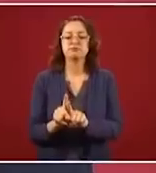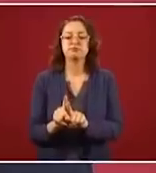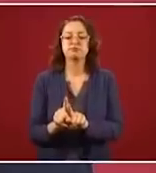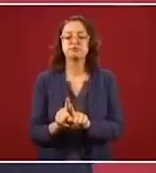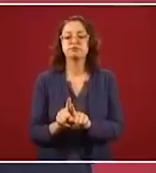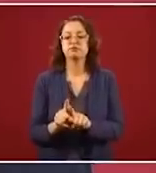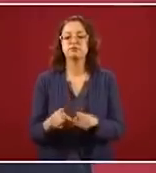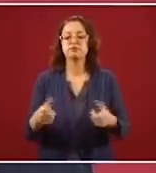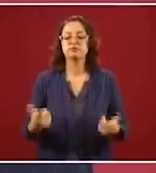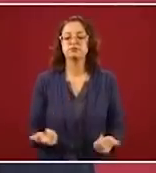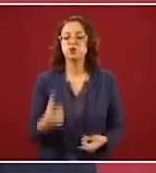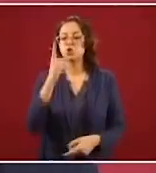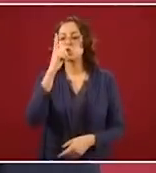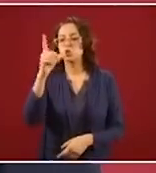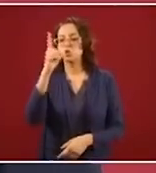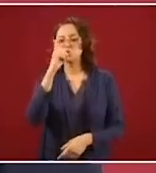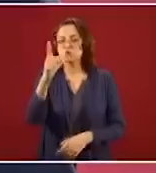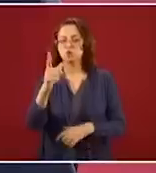medir el consumo de luz,